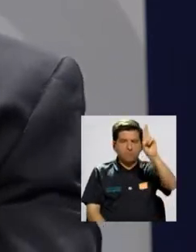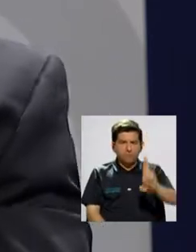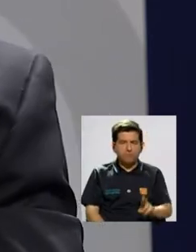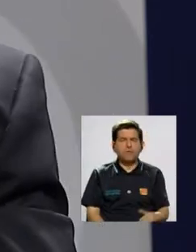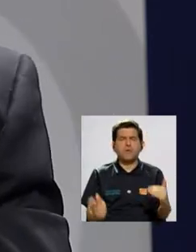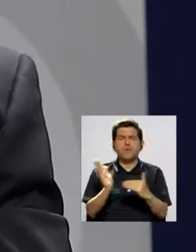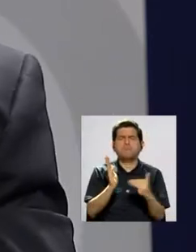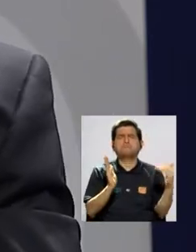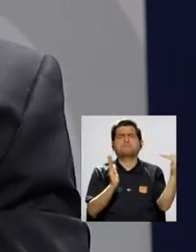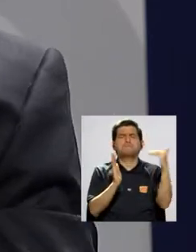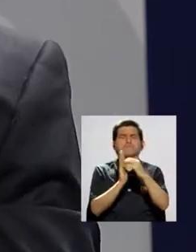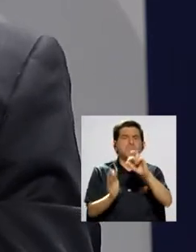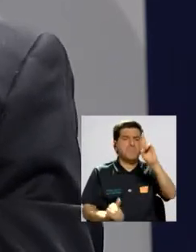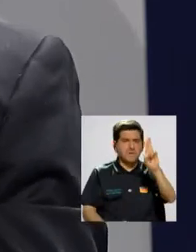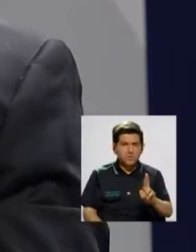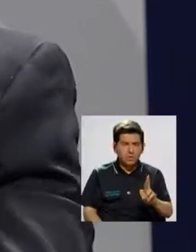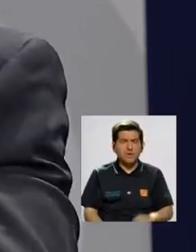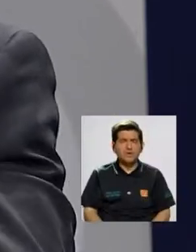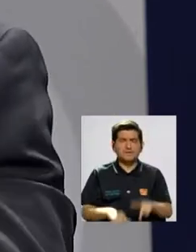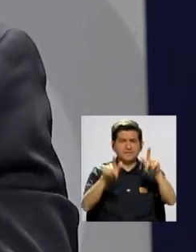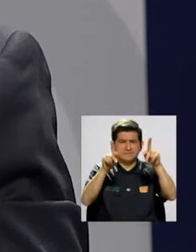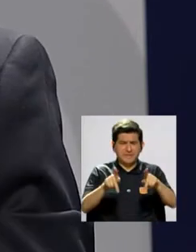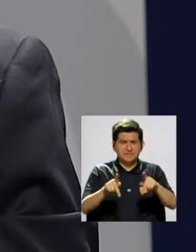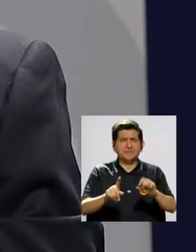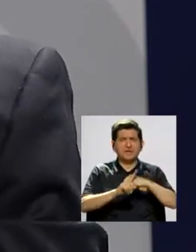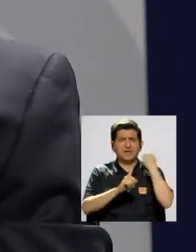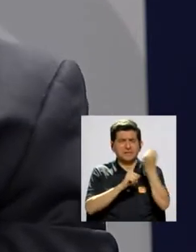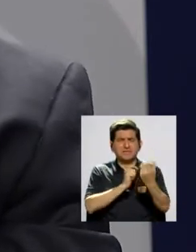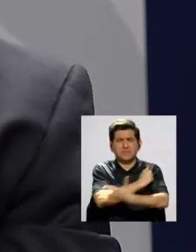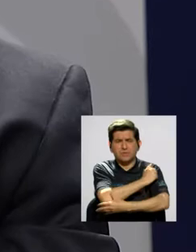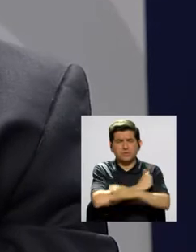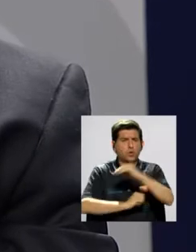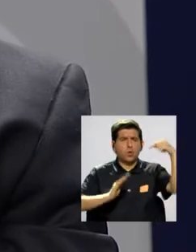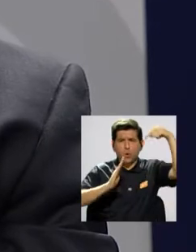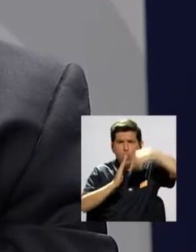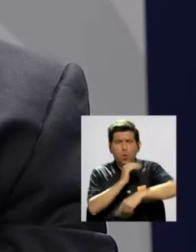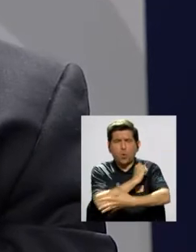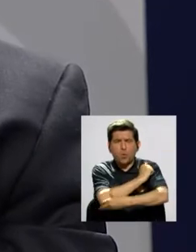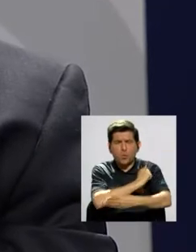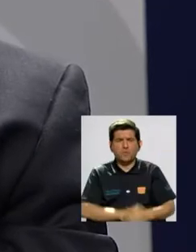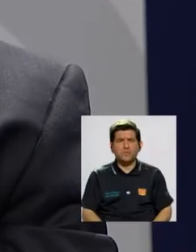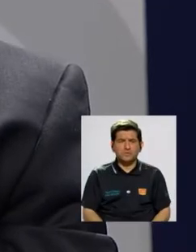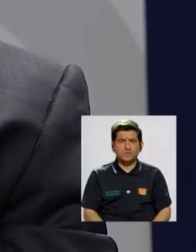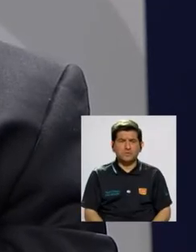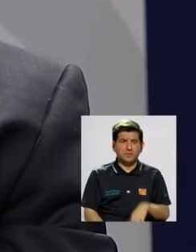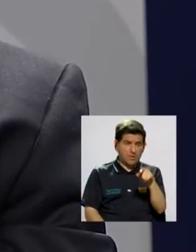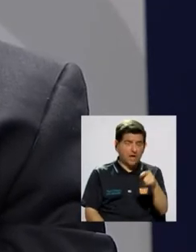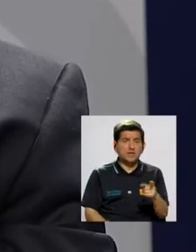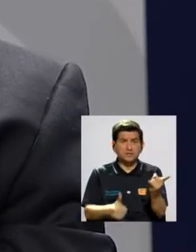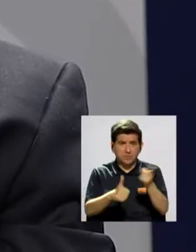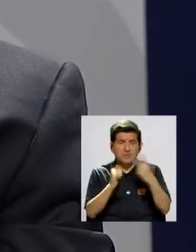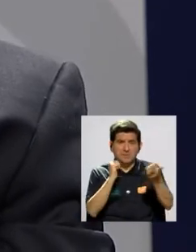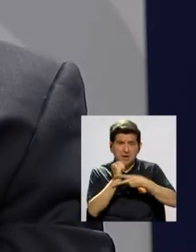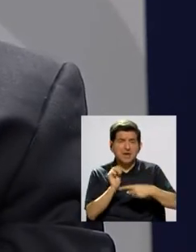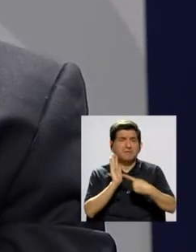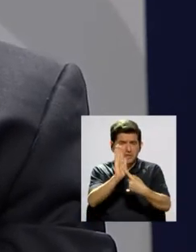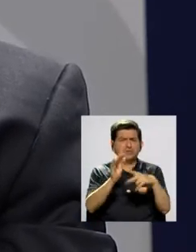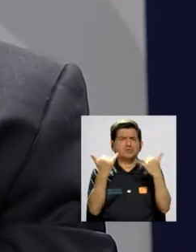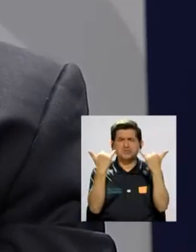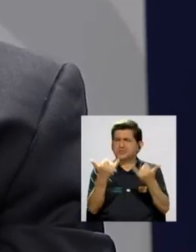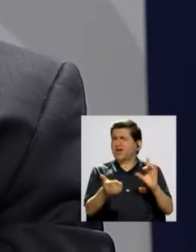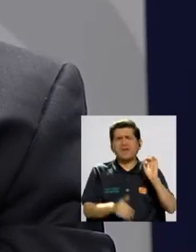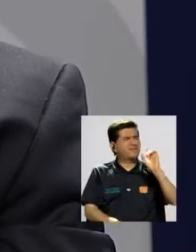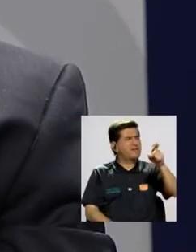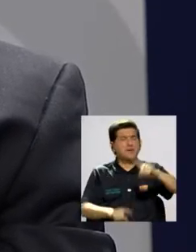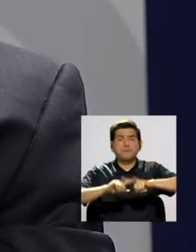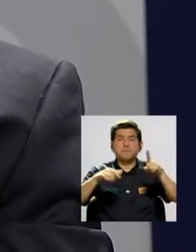millones de costarricenses que están en pobreza o en extrema pobreza. ¿La coyuntura desnudó eso por primera vez? No, esto está muy diagnosticado. Lo que